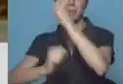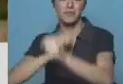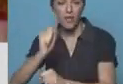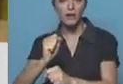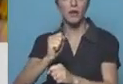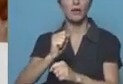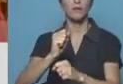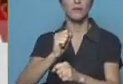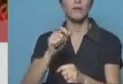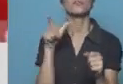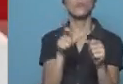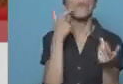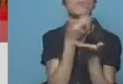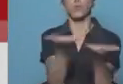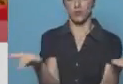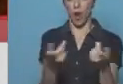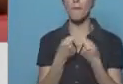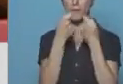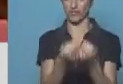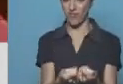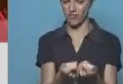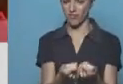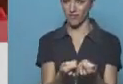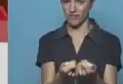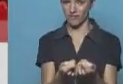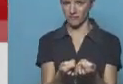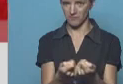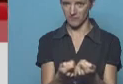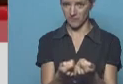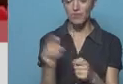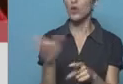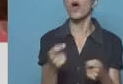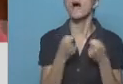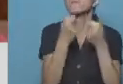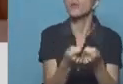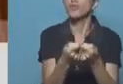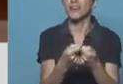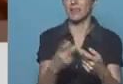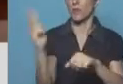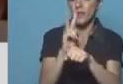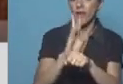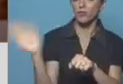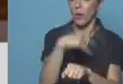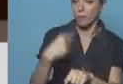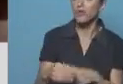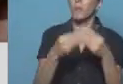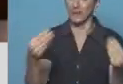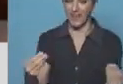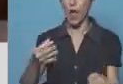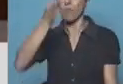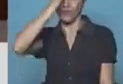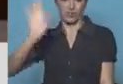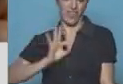sus videos. Si no hubiéramos logrado todas estas cosas, ¿habría tanta gente defendiendo esto? Evidentemente hemos hecho un salto